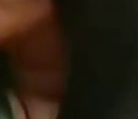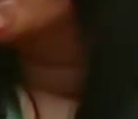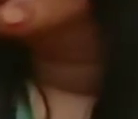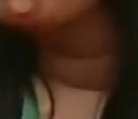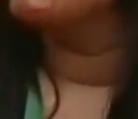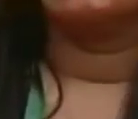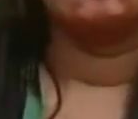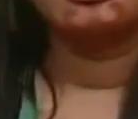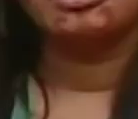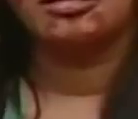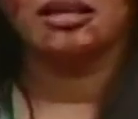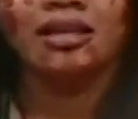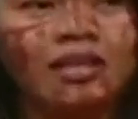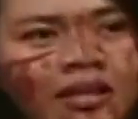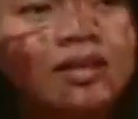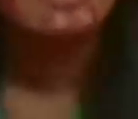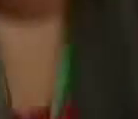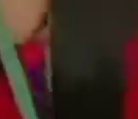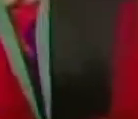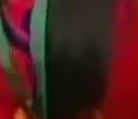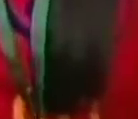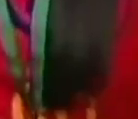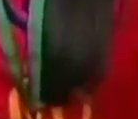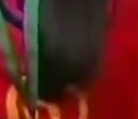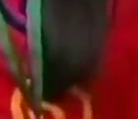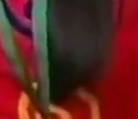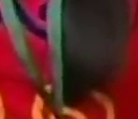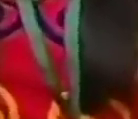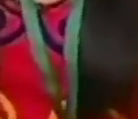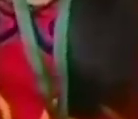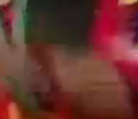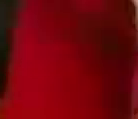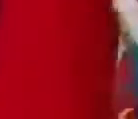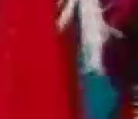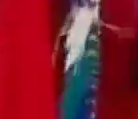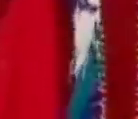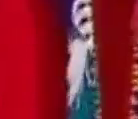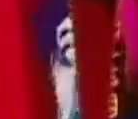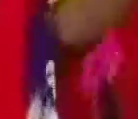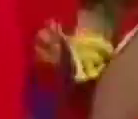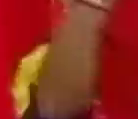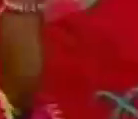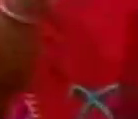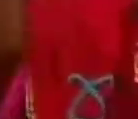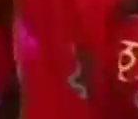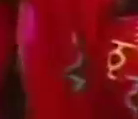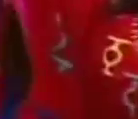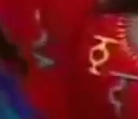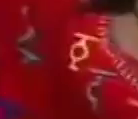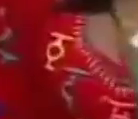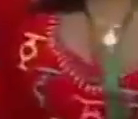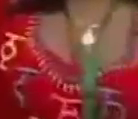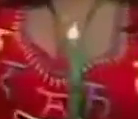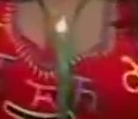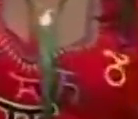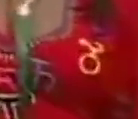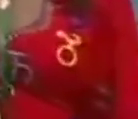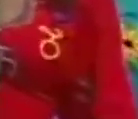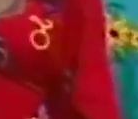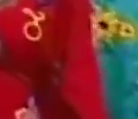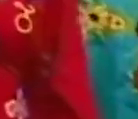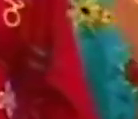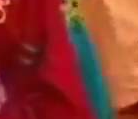Le damos la bienvenida al ciudadano Nicolás Maduro Moros, presidente constitucional de la República Bolivariana